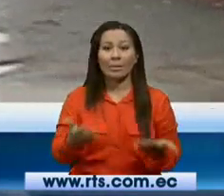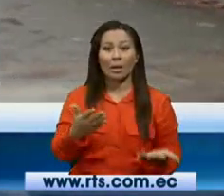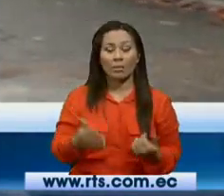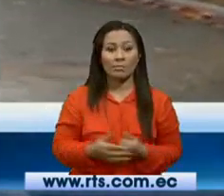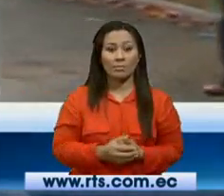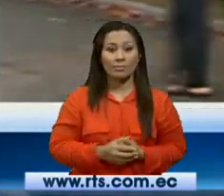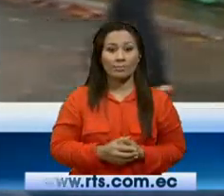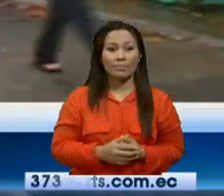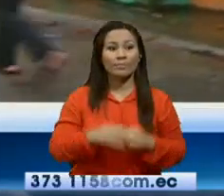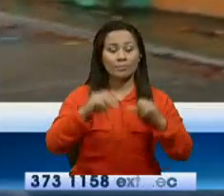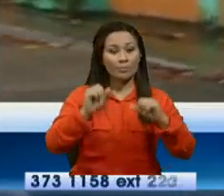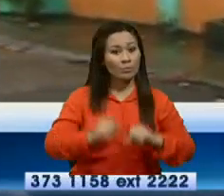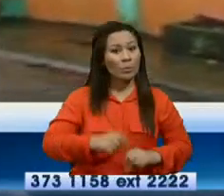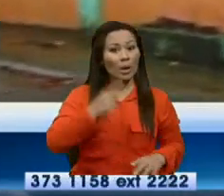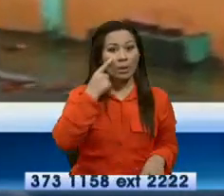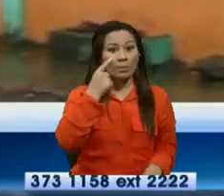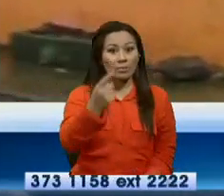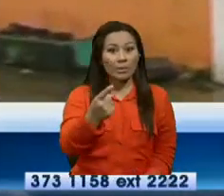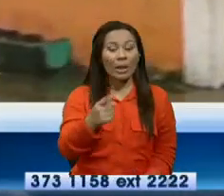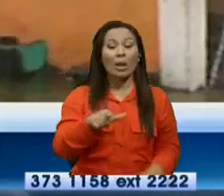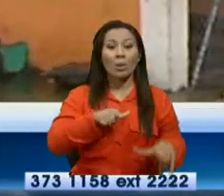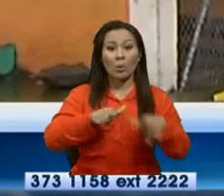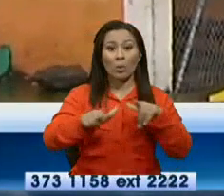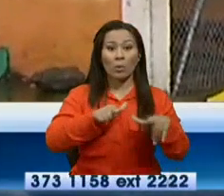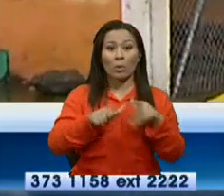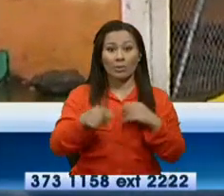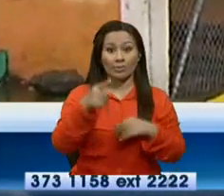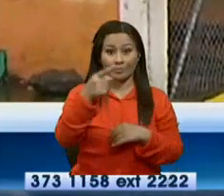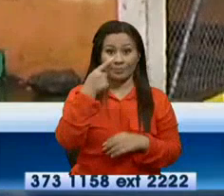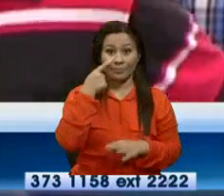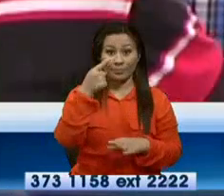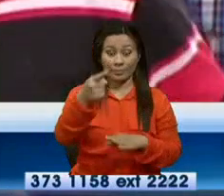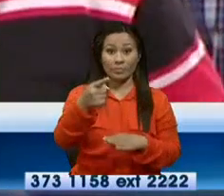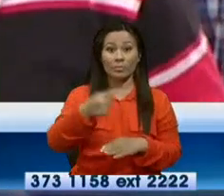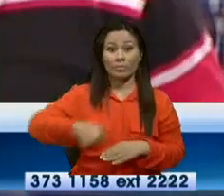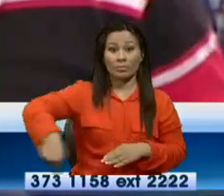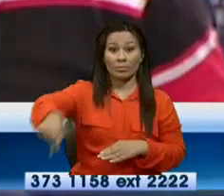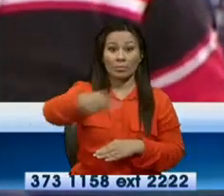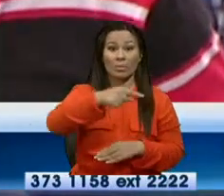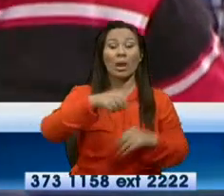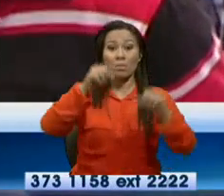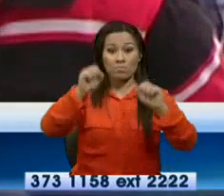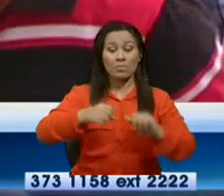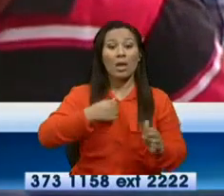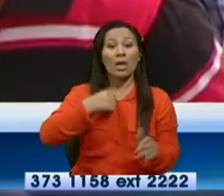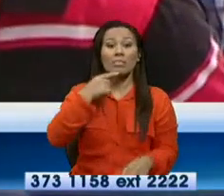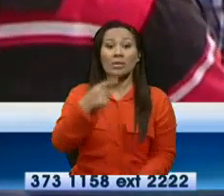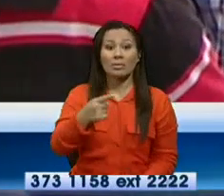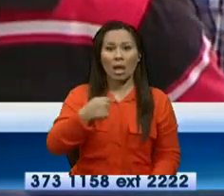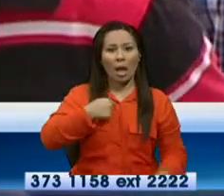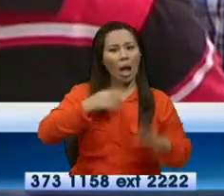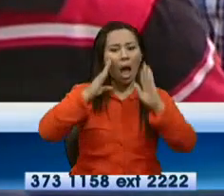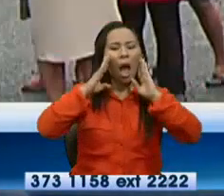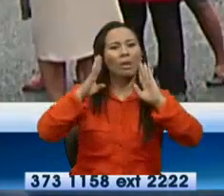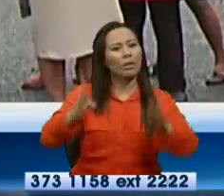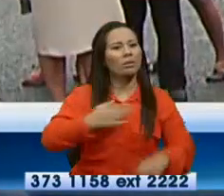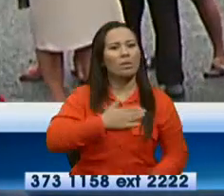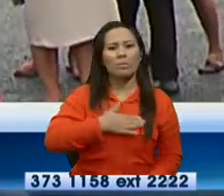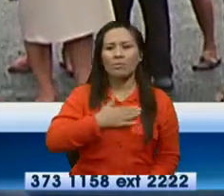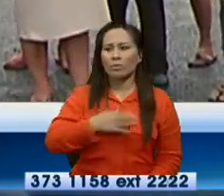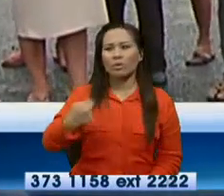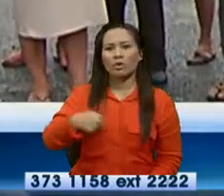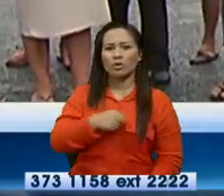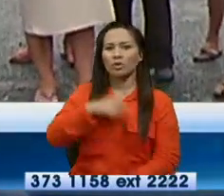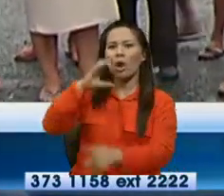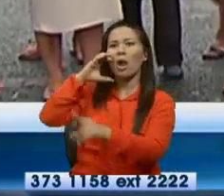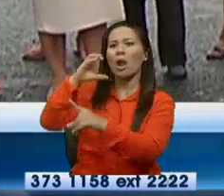ansias moradores de la cooperativa Estrella de Belén, sector Juan Montalvo, que dijeron van a permanecer atentos hasta que se les dé